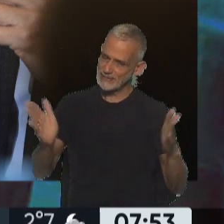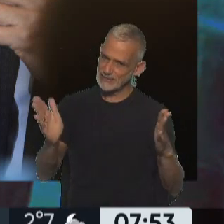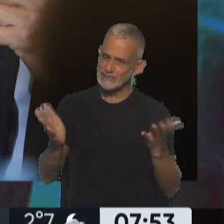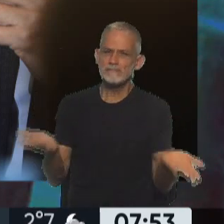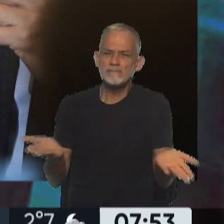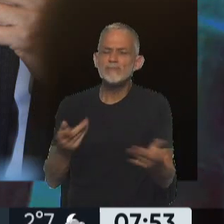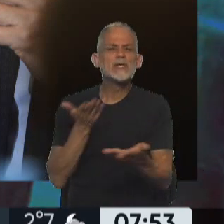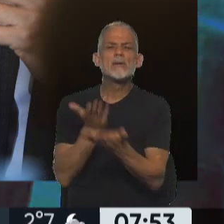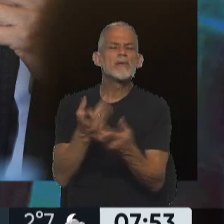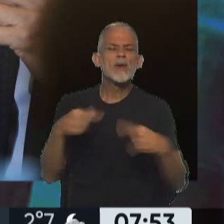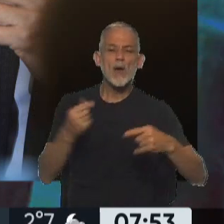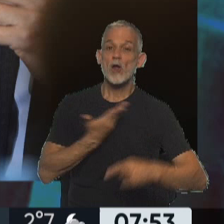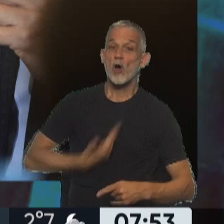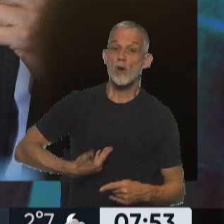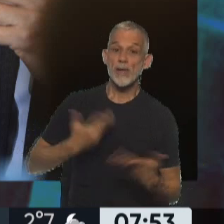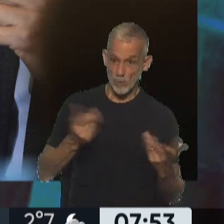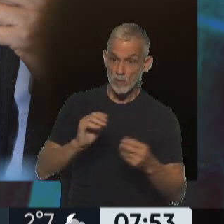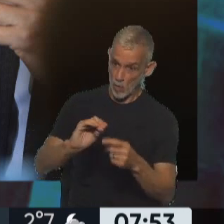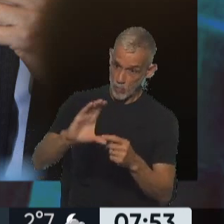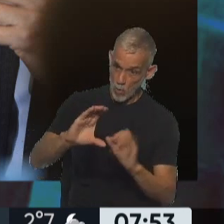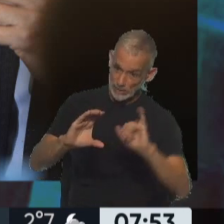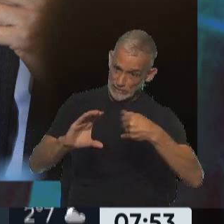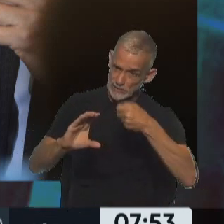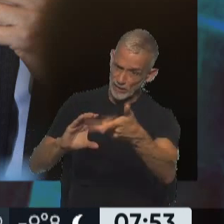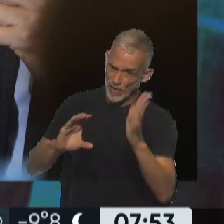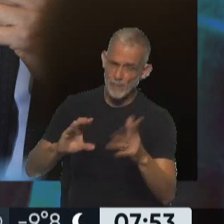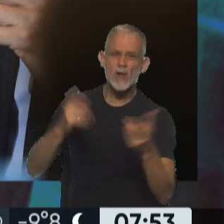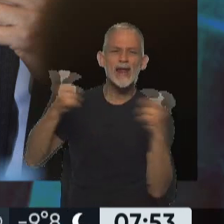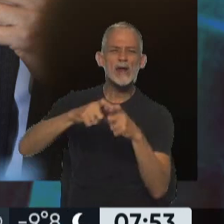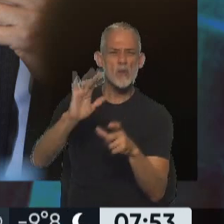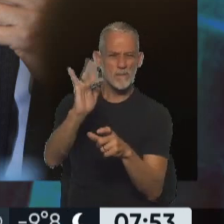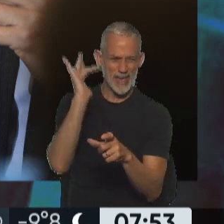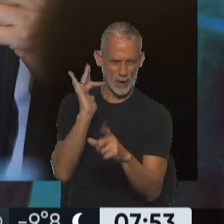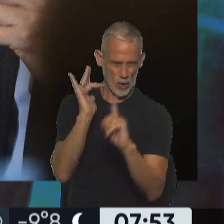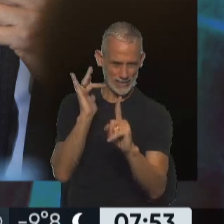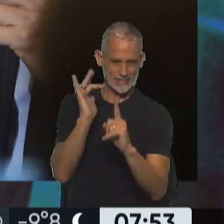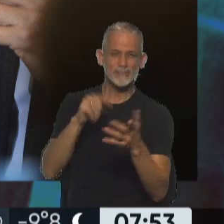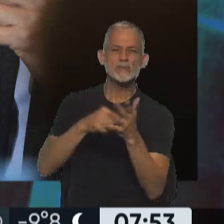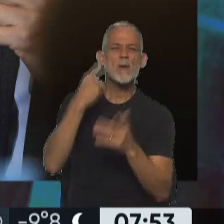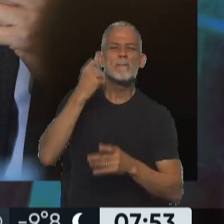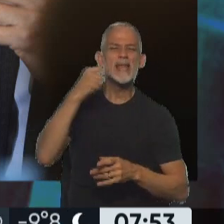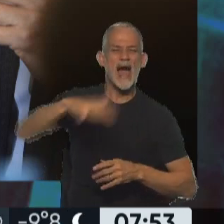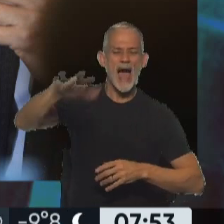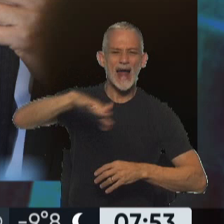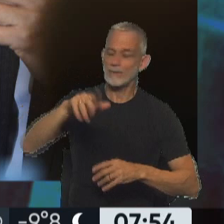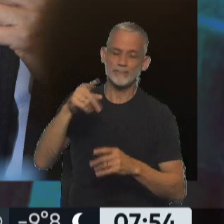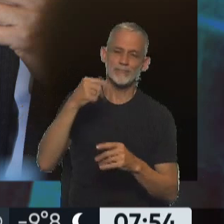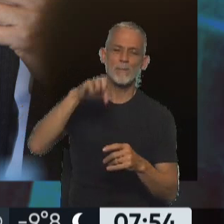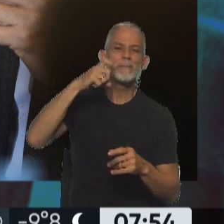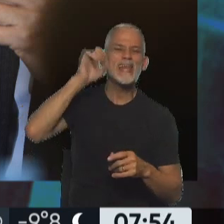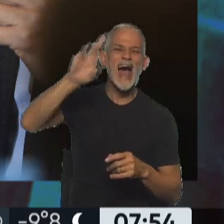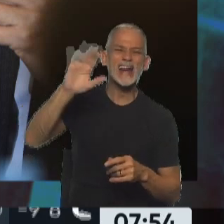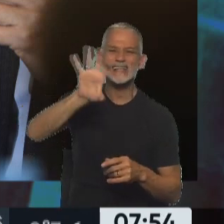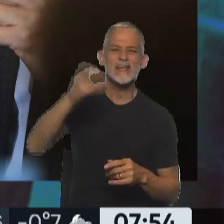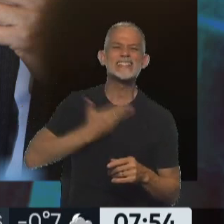lo que exigió el gobierno a los industriales la reunión fue el miércoles en la ciudad de Pilar provincia de Santa Fe entre